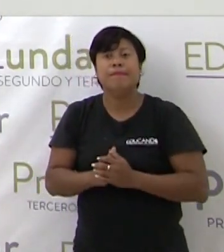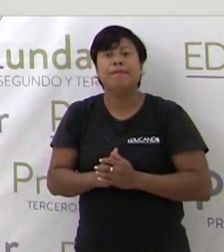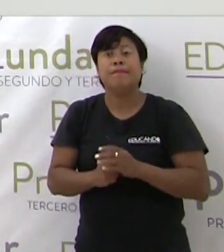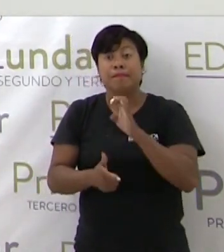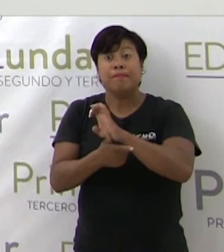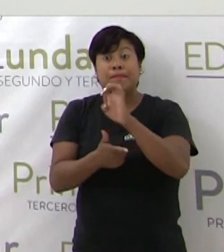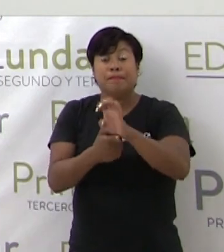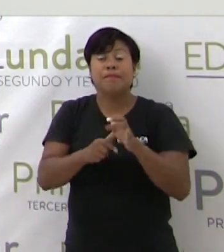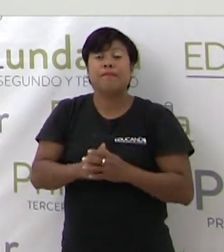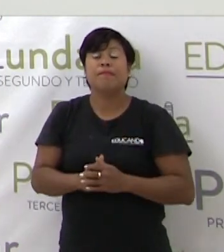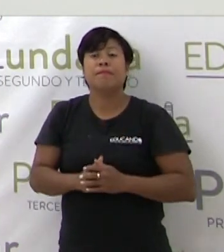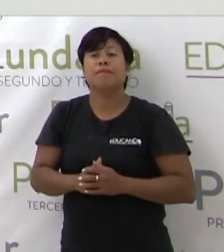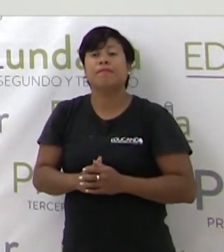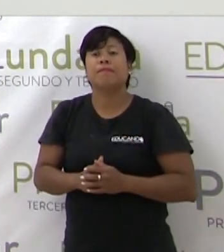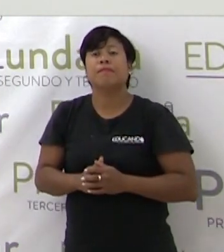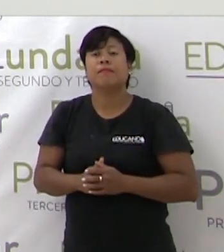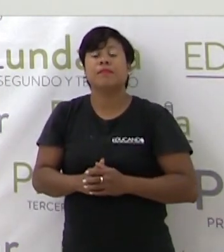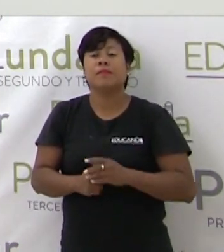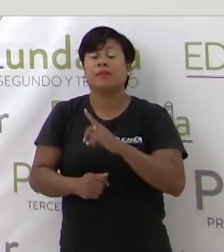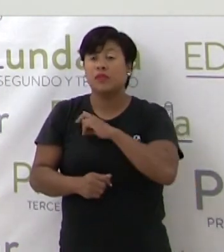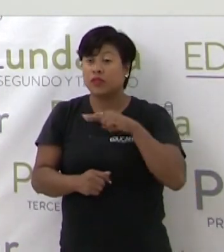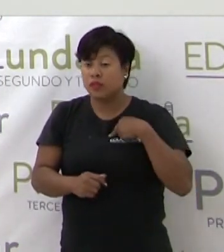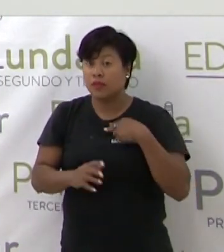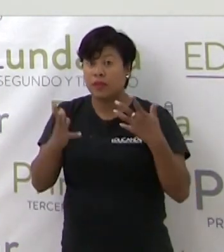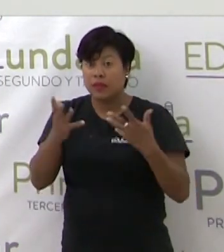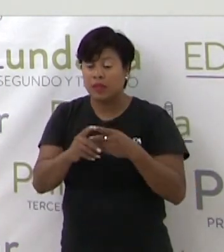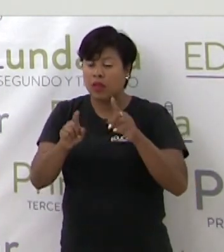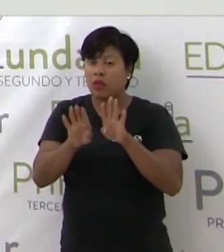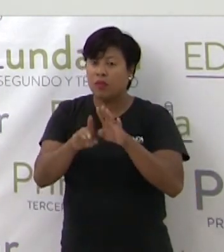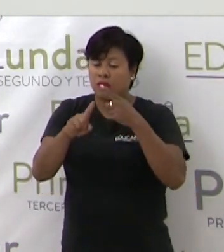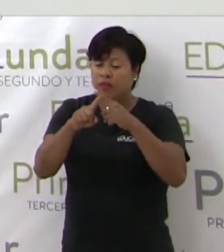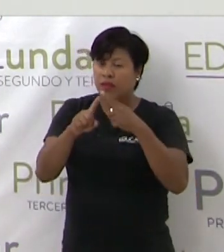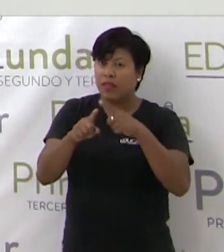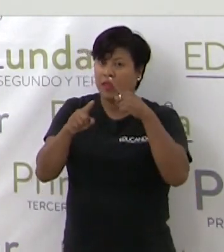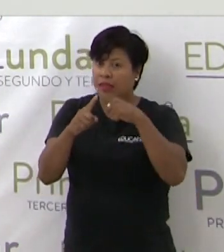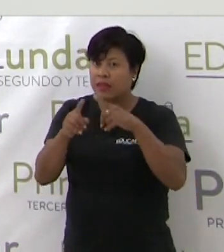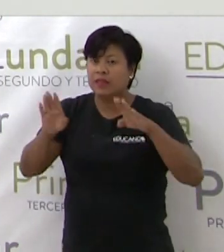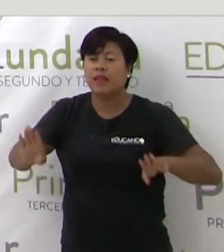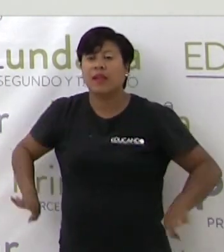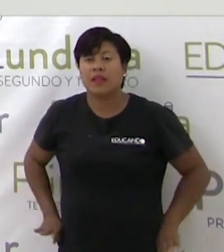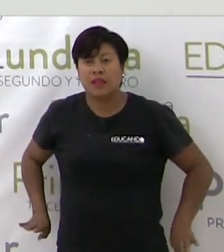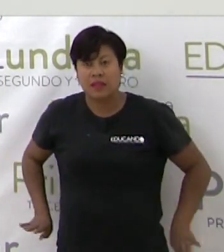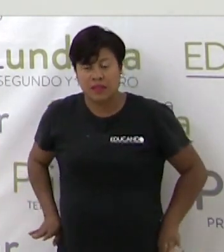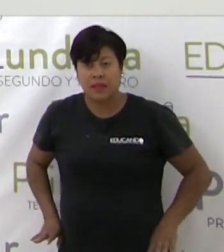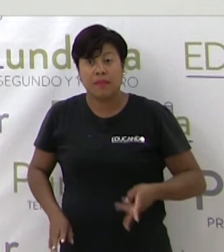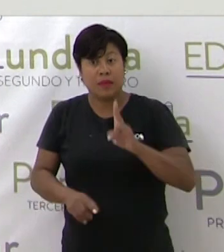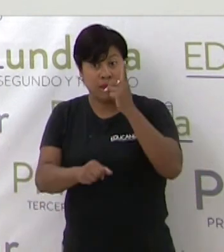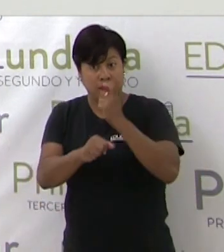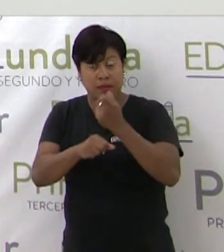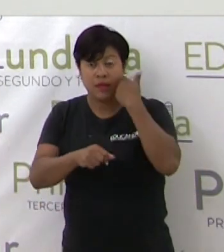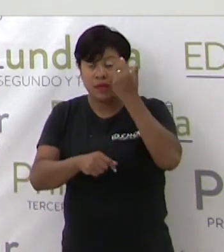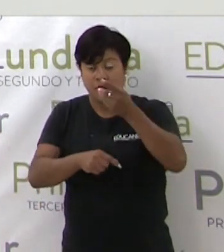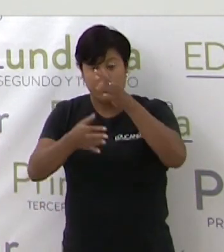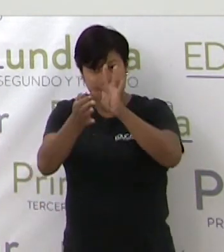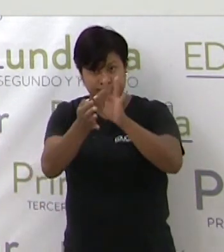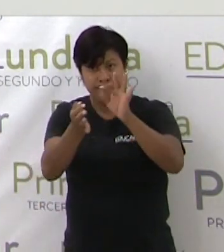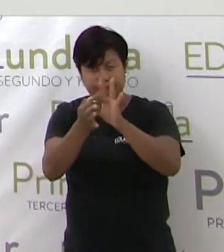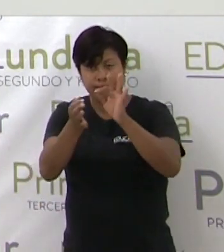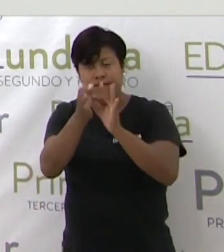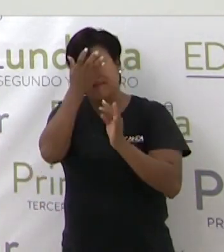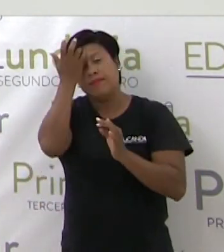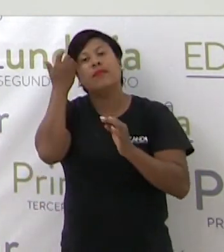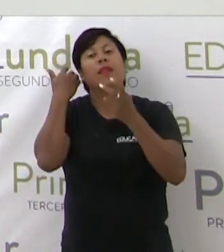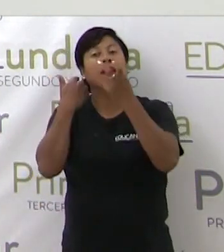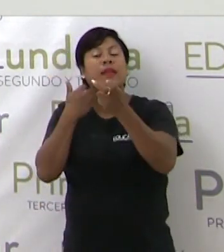entonces a explicar algunas características. Pero primero quiero comentarte